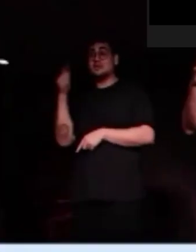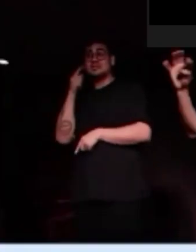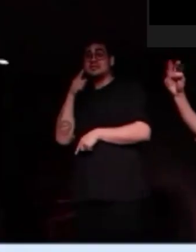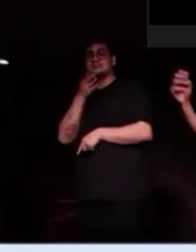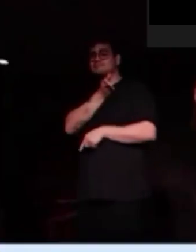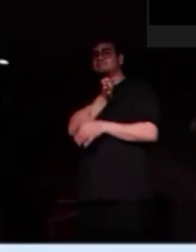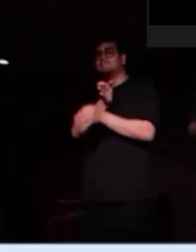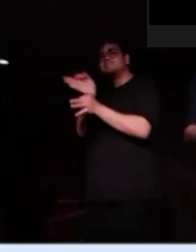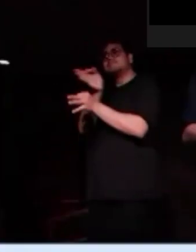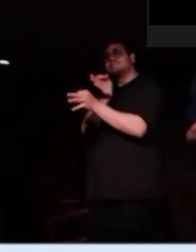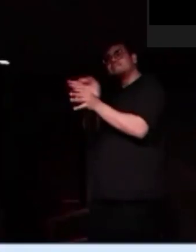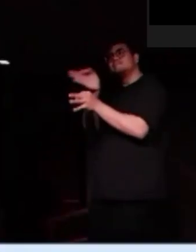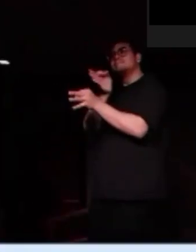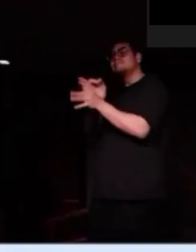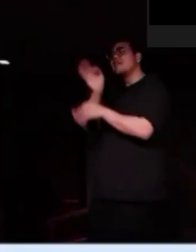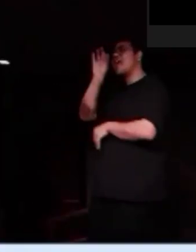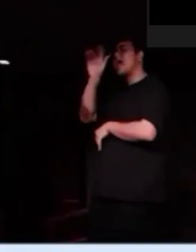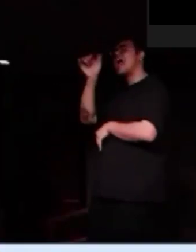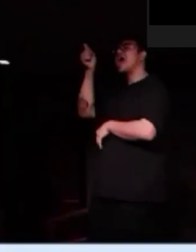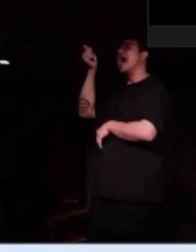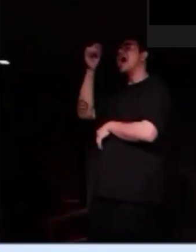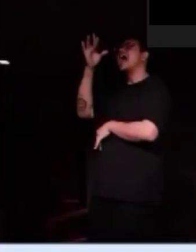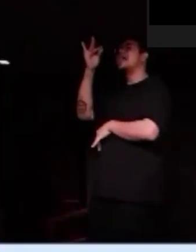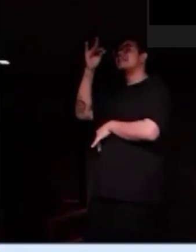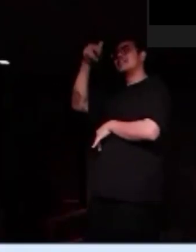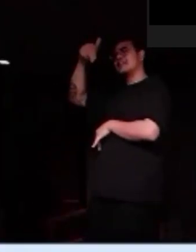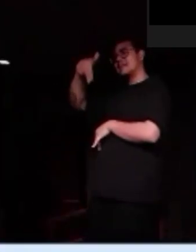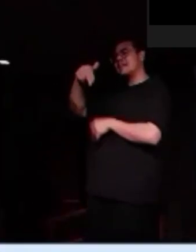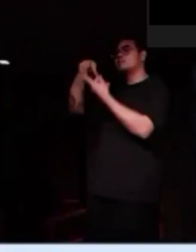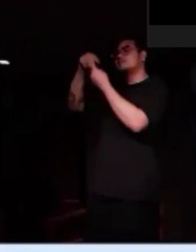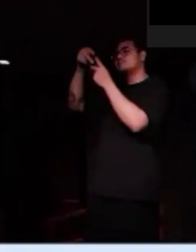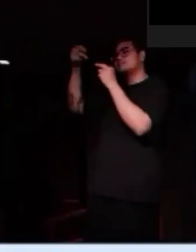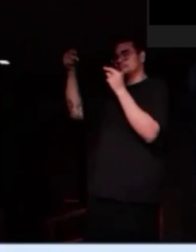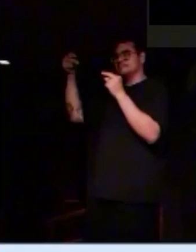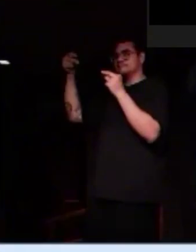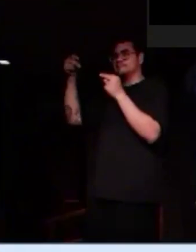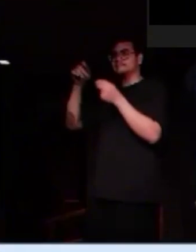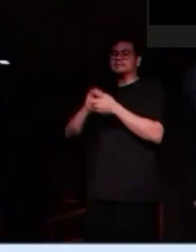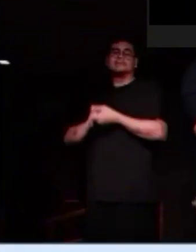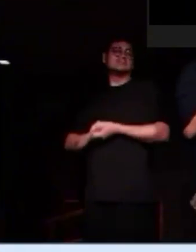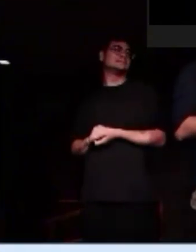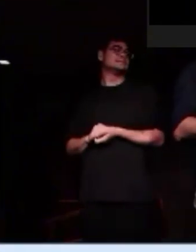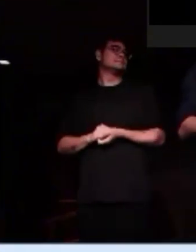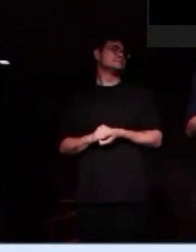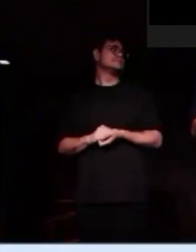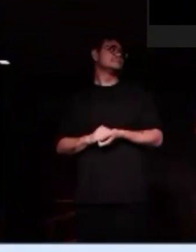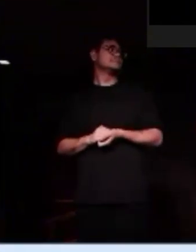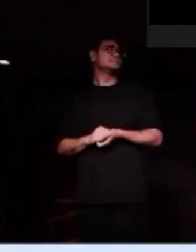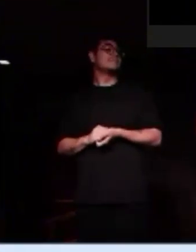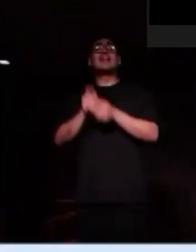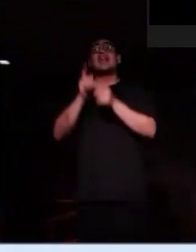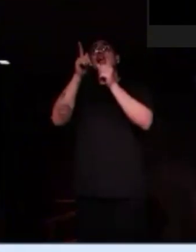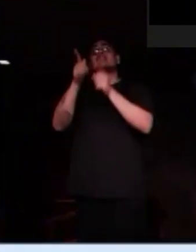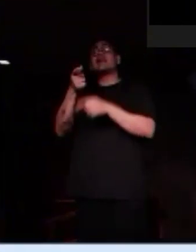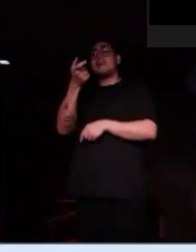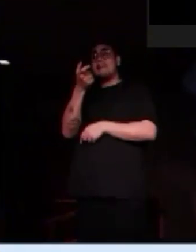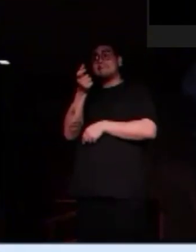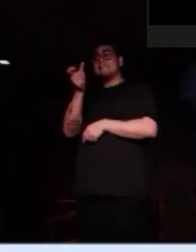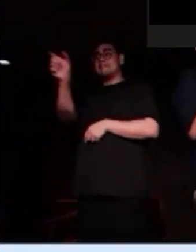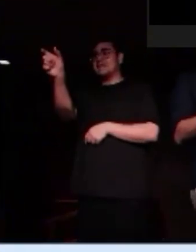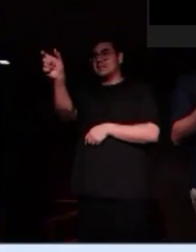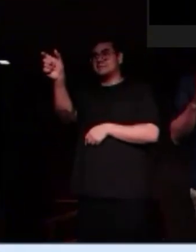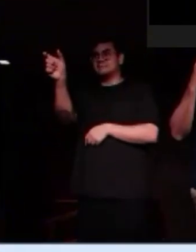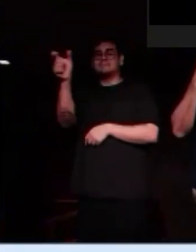el dactilológico, cómo se deletreaba. E hicimos un video